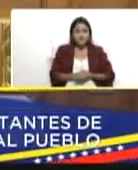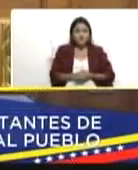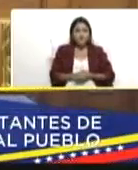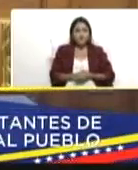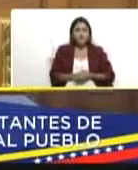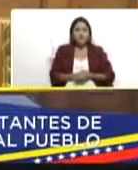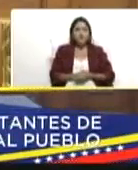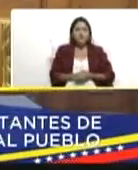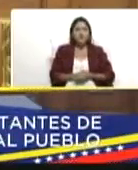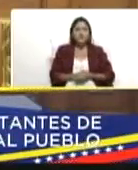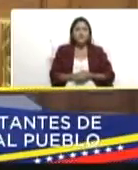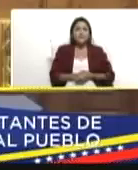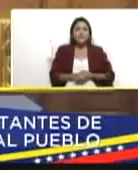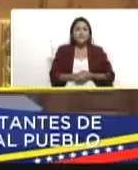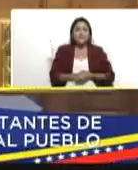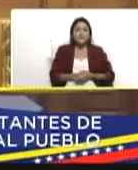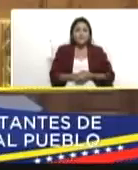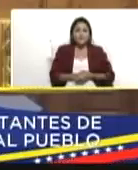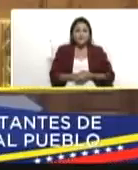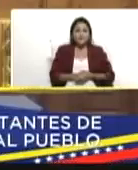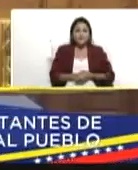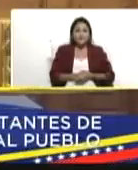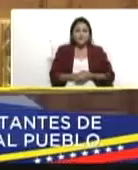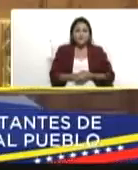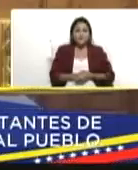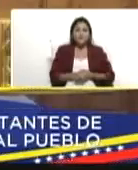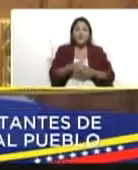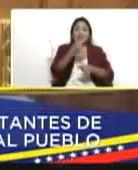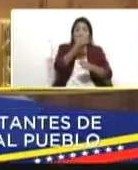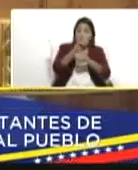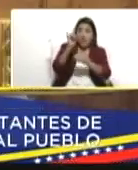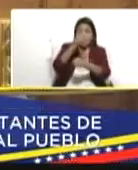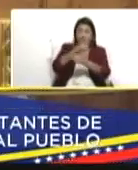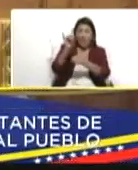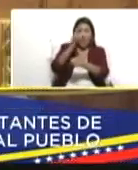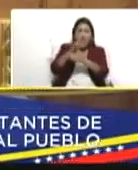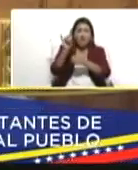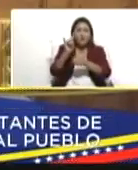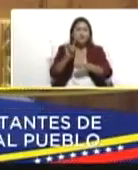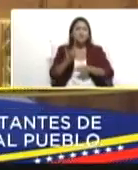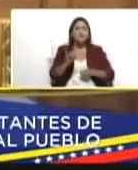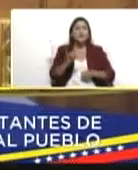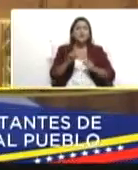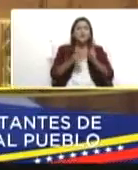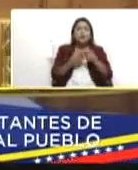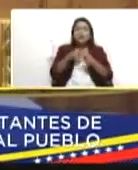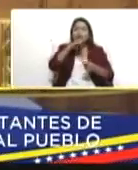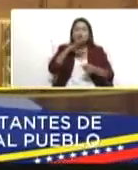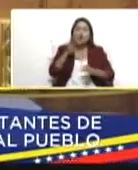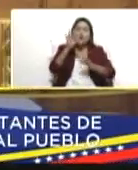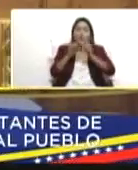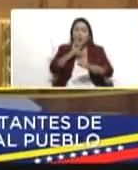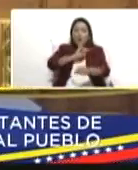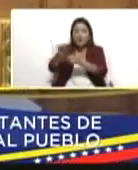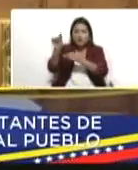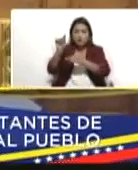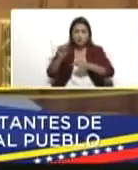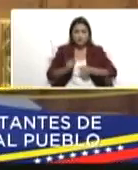visualiza traidores traidores y más traidores y serán juzgados por la